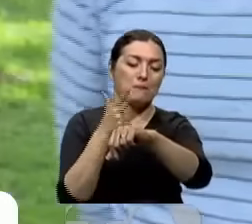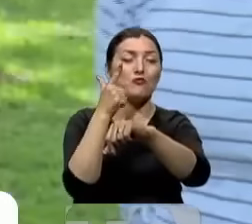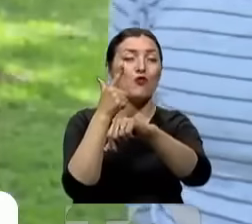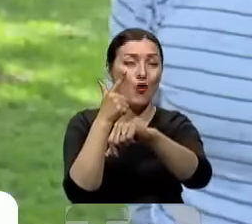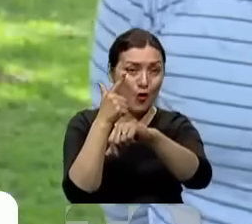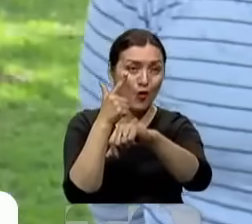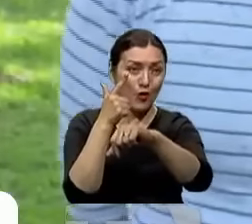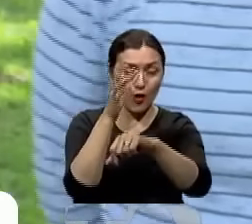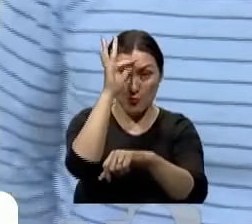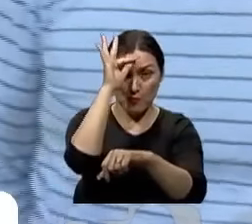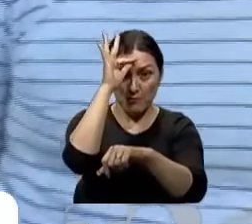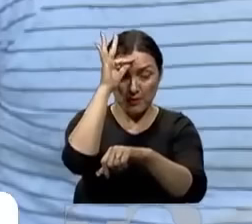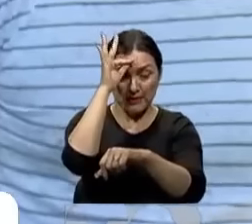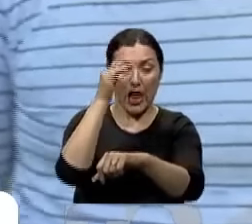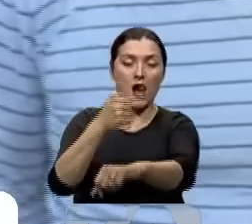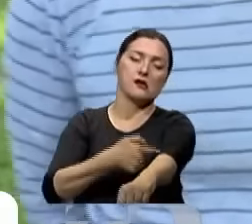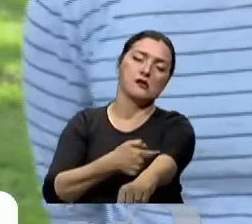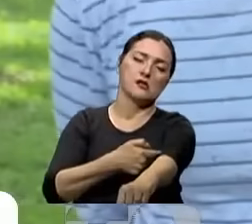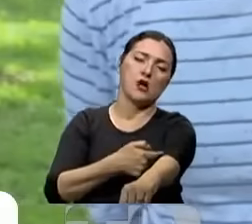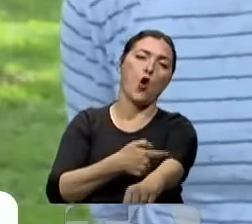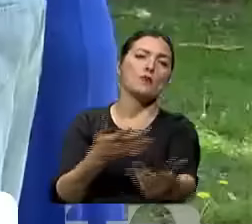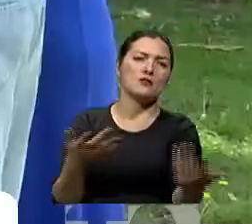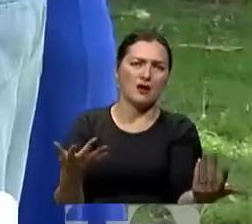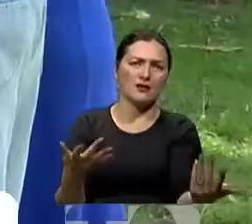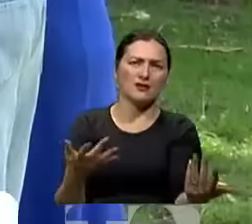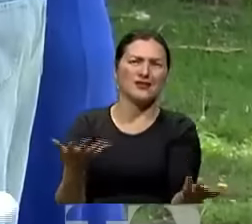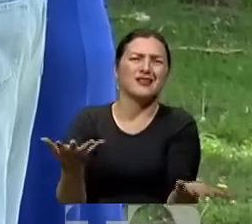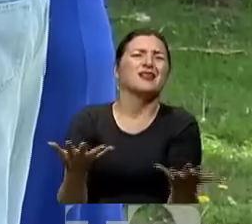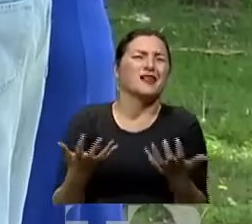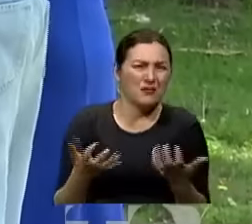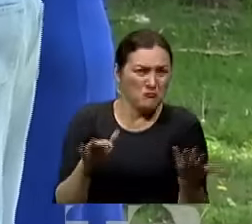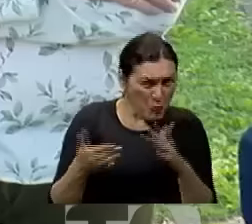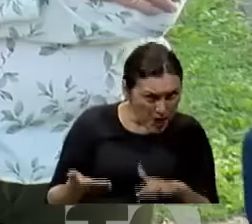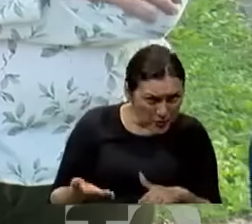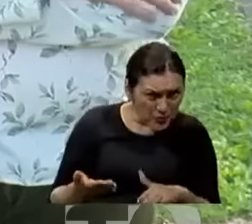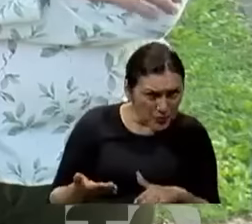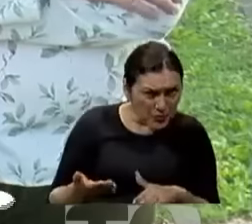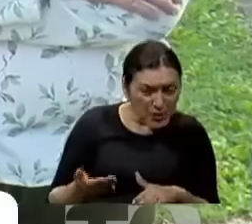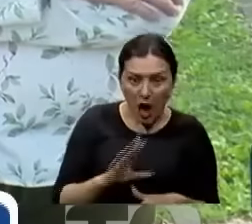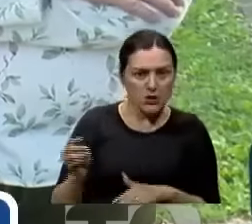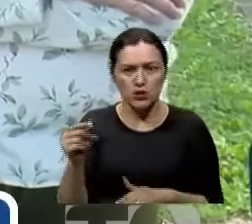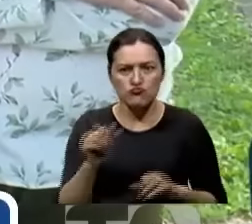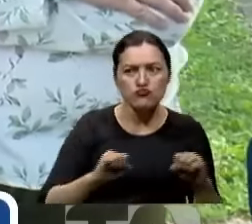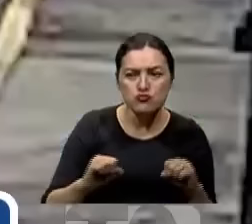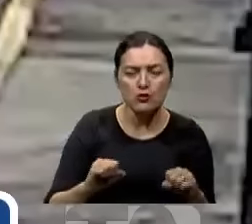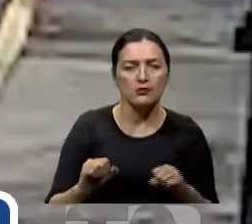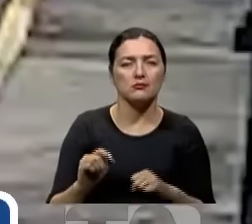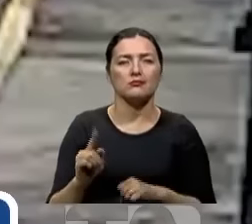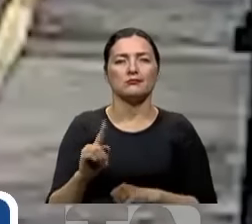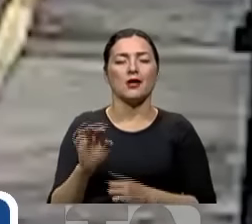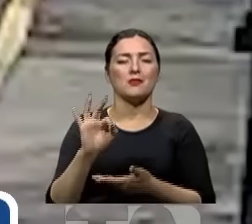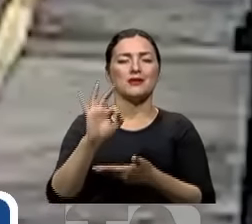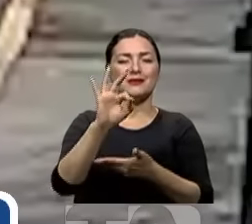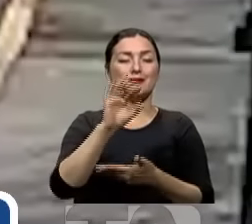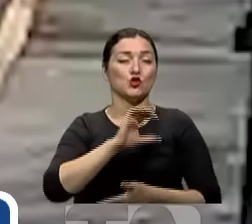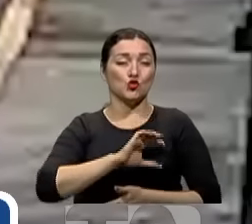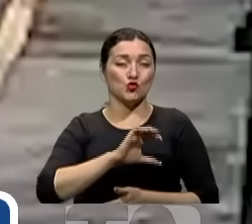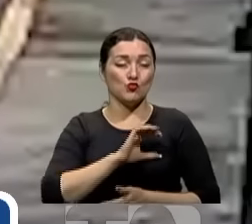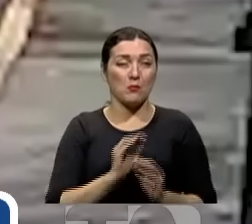todavía internada. No esperemos a tener muertos. Ante la situación, representantes del Cabildo en Mirasierra aseguran que los hechos